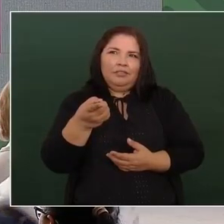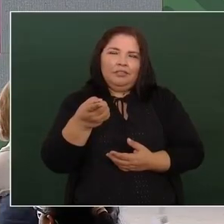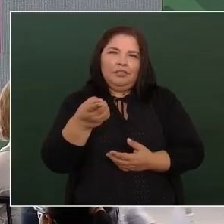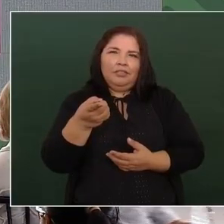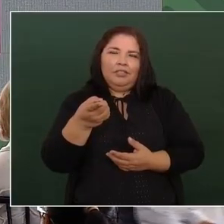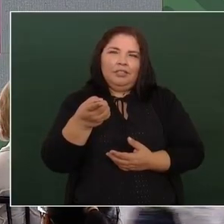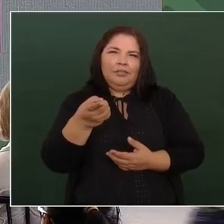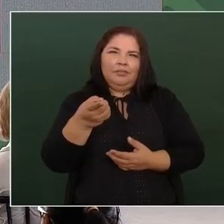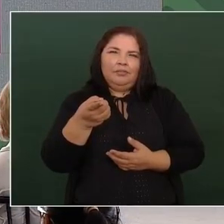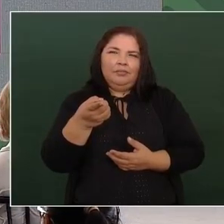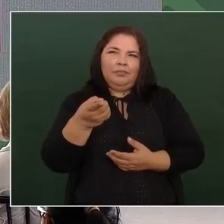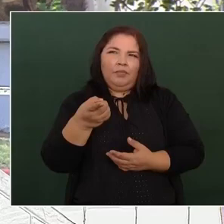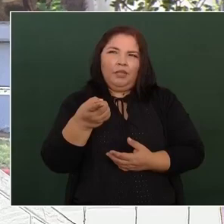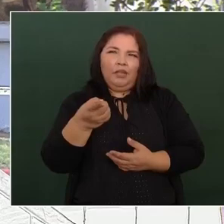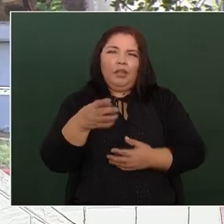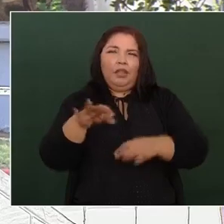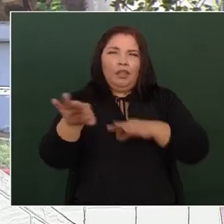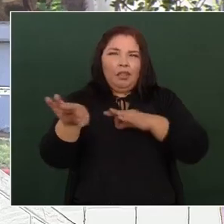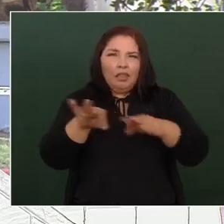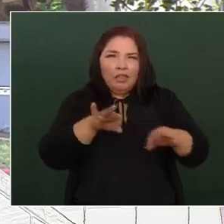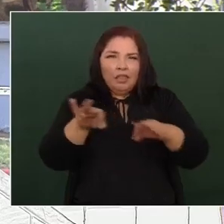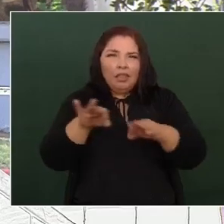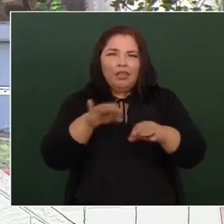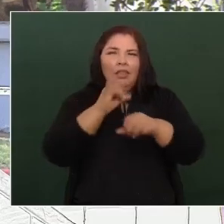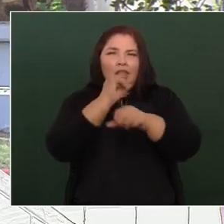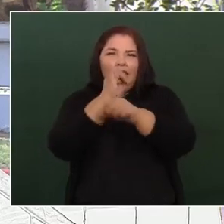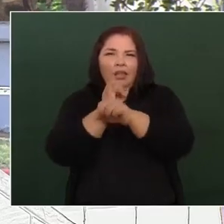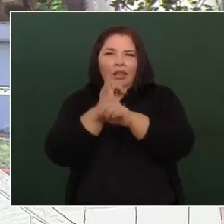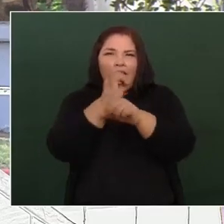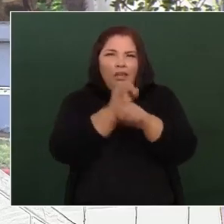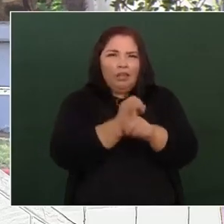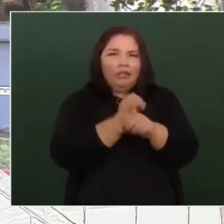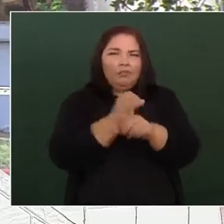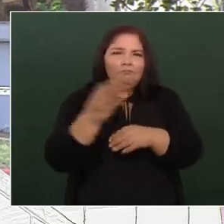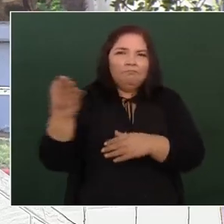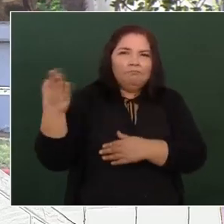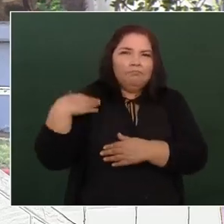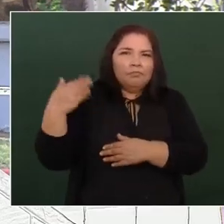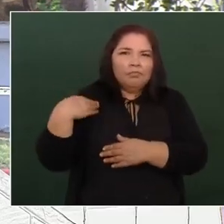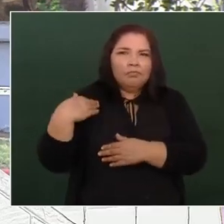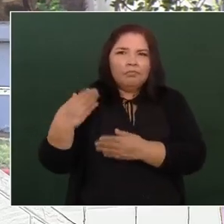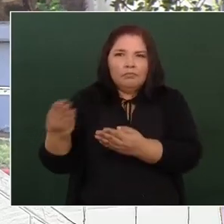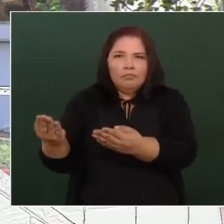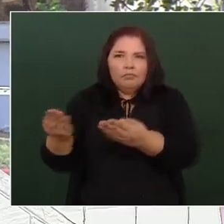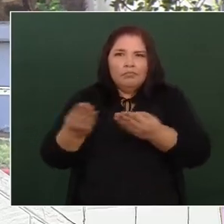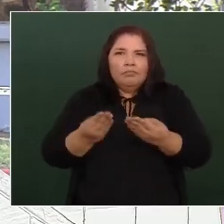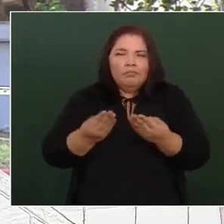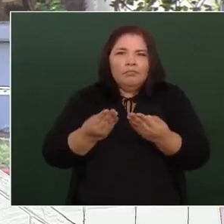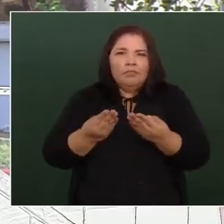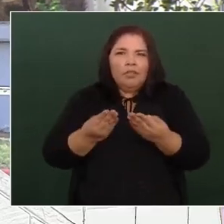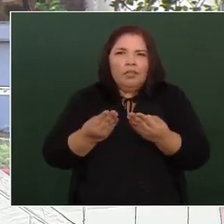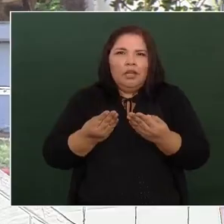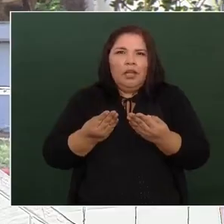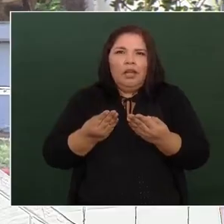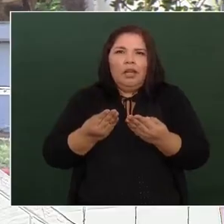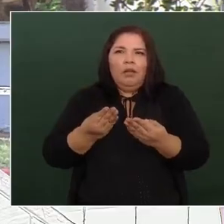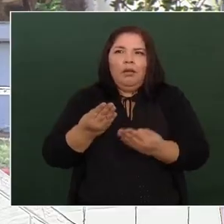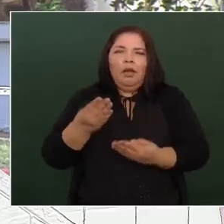un trabajo de investigación, se lo pedimos desde el primer día a la